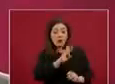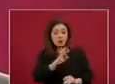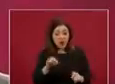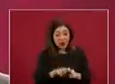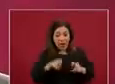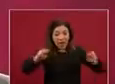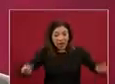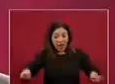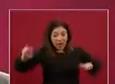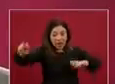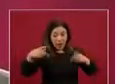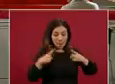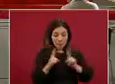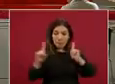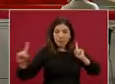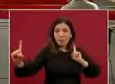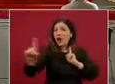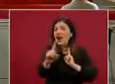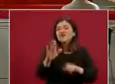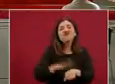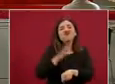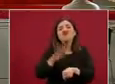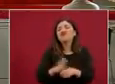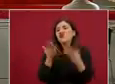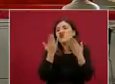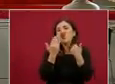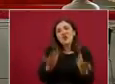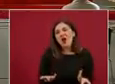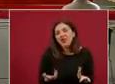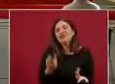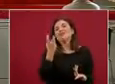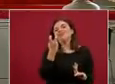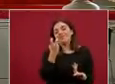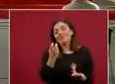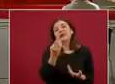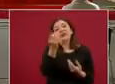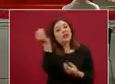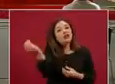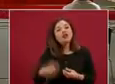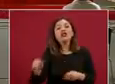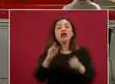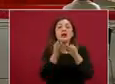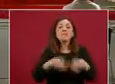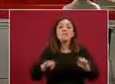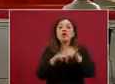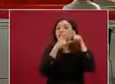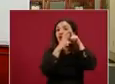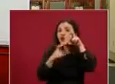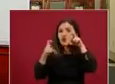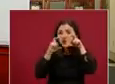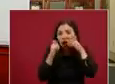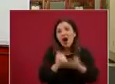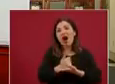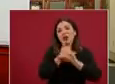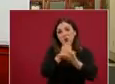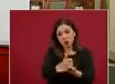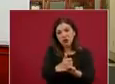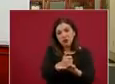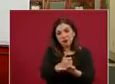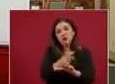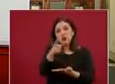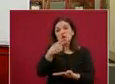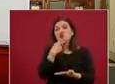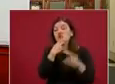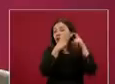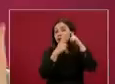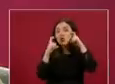eso cumple con la sana distancia. Y ahí es donde el cubrebocas es de especial interés. El uso del